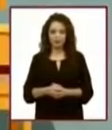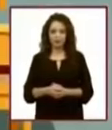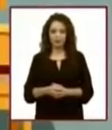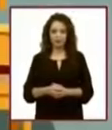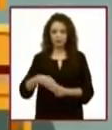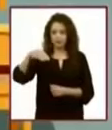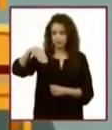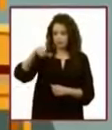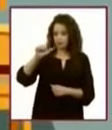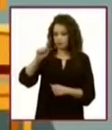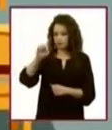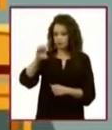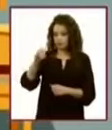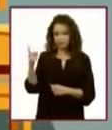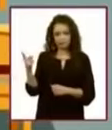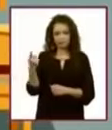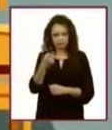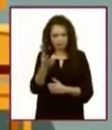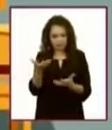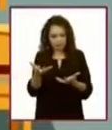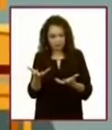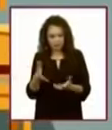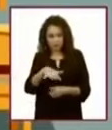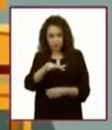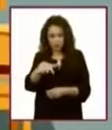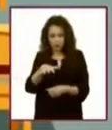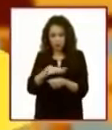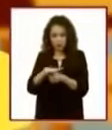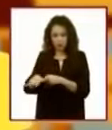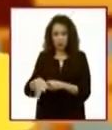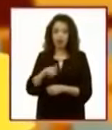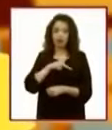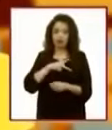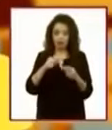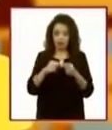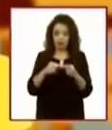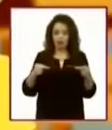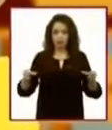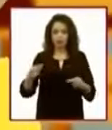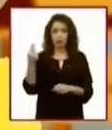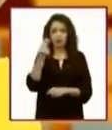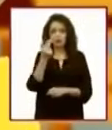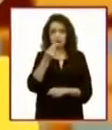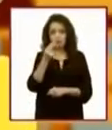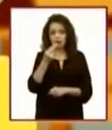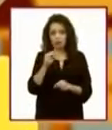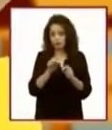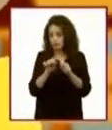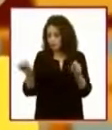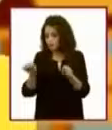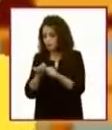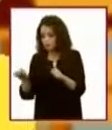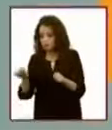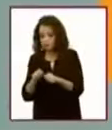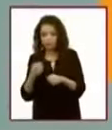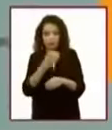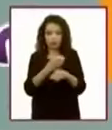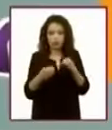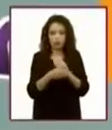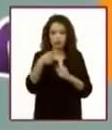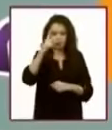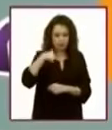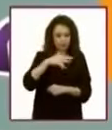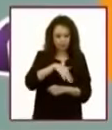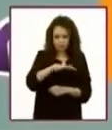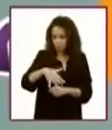Mateo, ¿qué haces? ¿Qué buscas? Mi regla. Tengo que medir algunas cosas, pero no la encuentro. ¿Y por qué